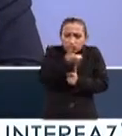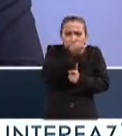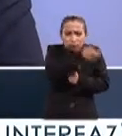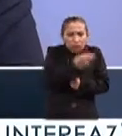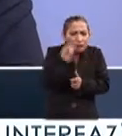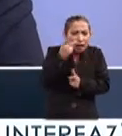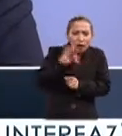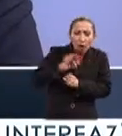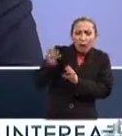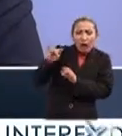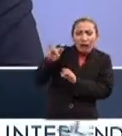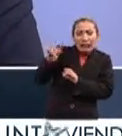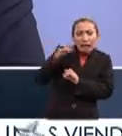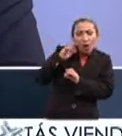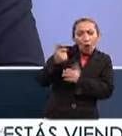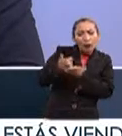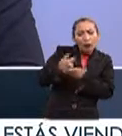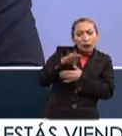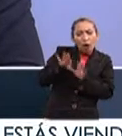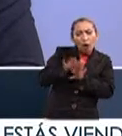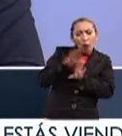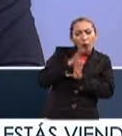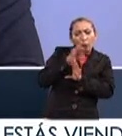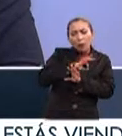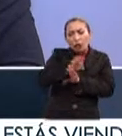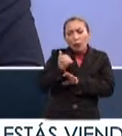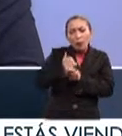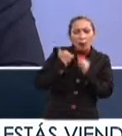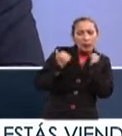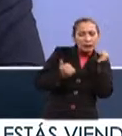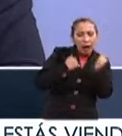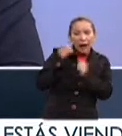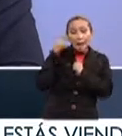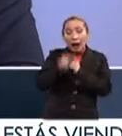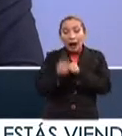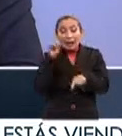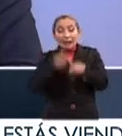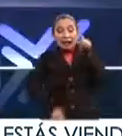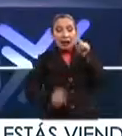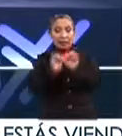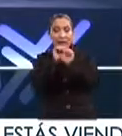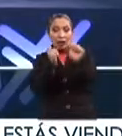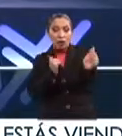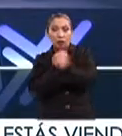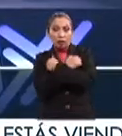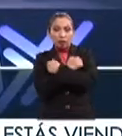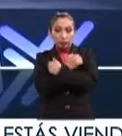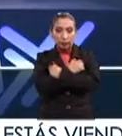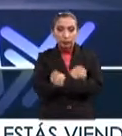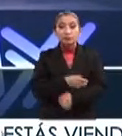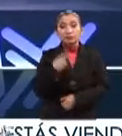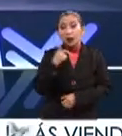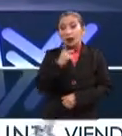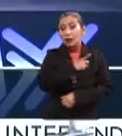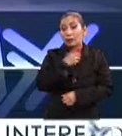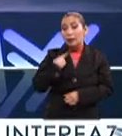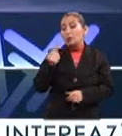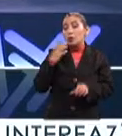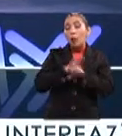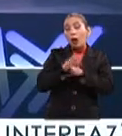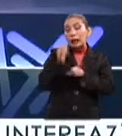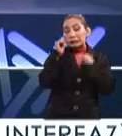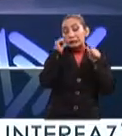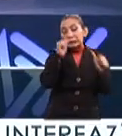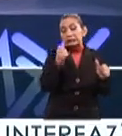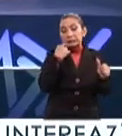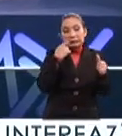tenemos. Y el INEA es el mejor mecanismo con el que cuenta el Estado mexicano para abatir el rezago educativo actualmente. Pero debemos de poner sobre la mesa